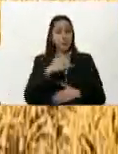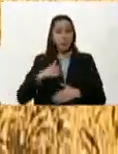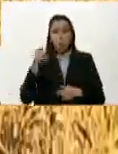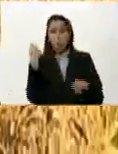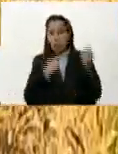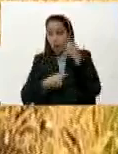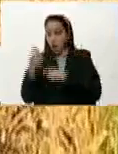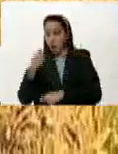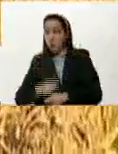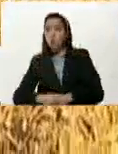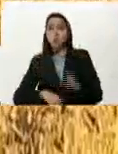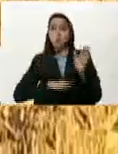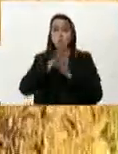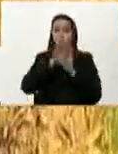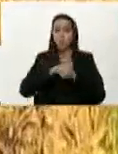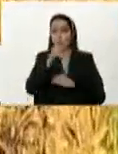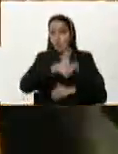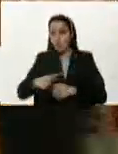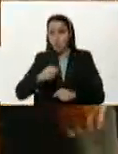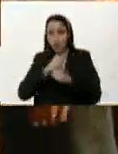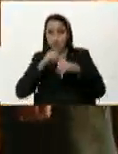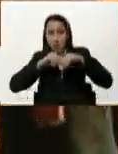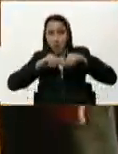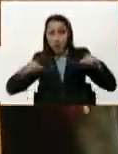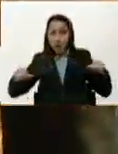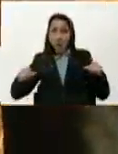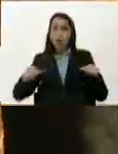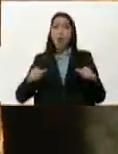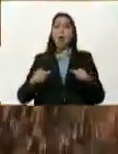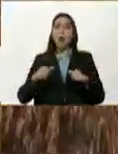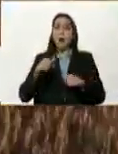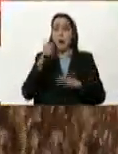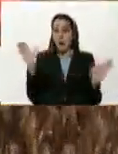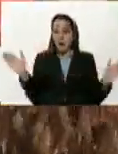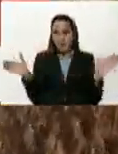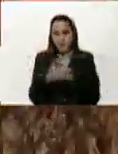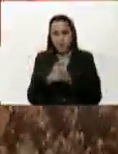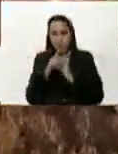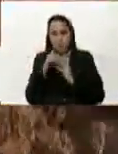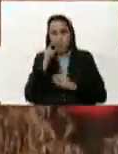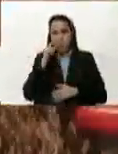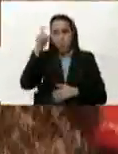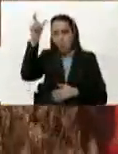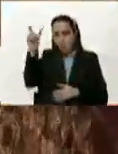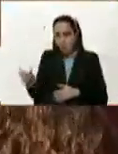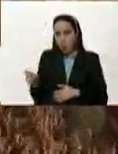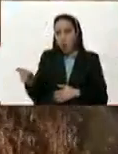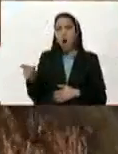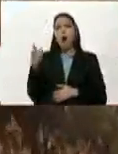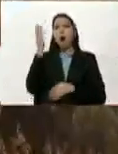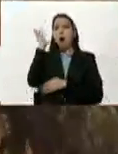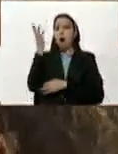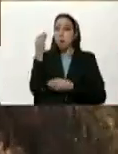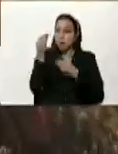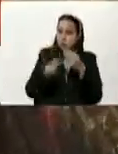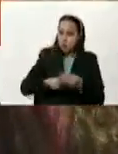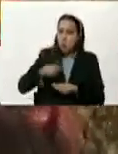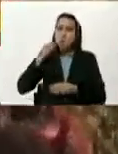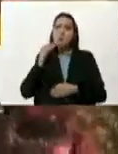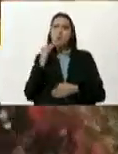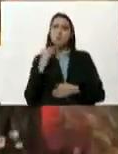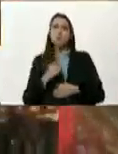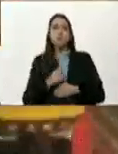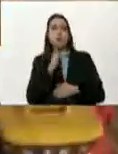productivas de los productores para que el compañero hermano pedro publique de su reflexión pedro